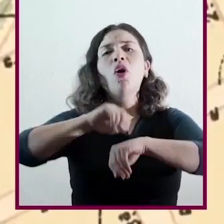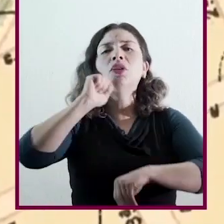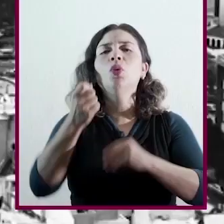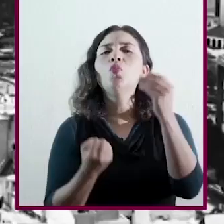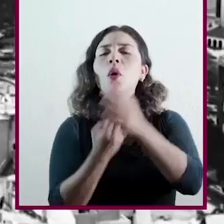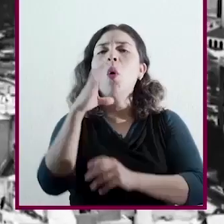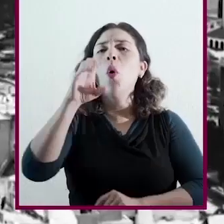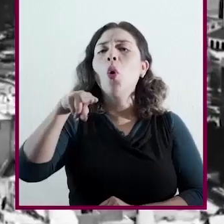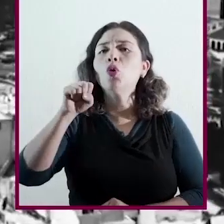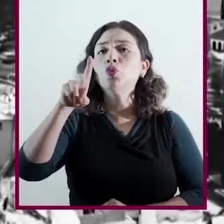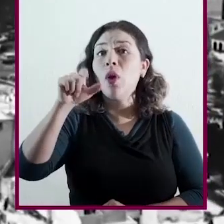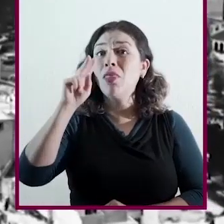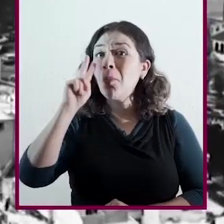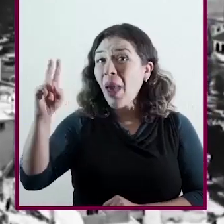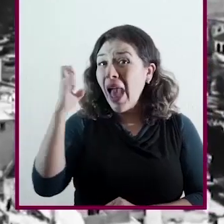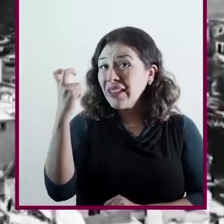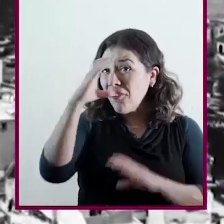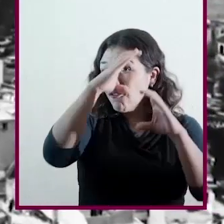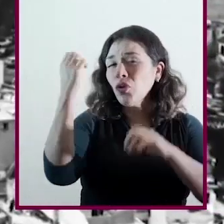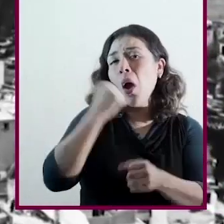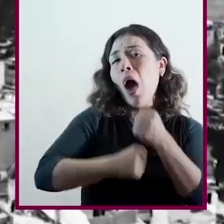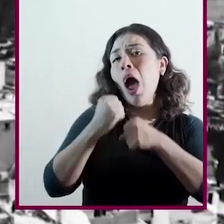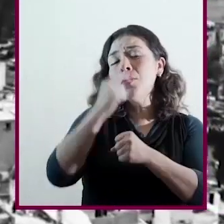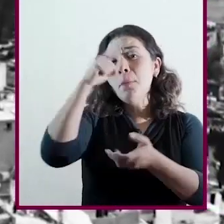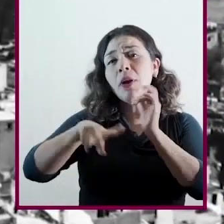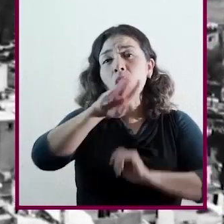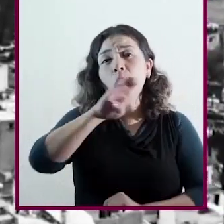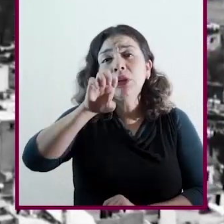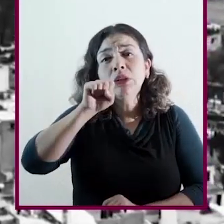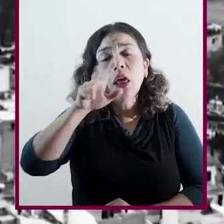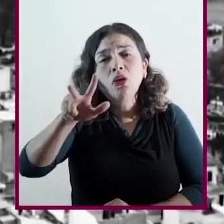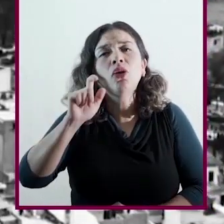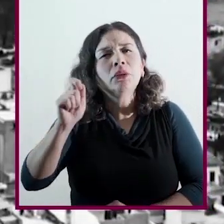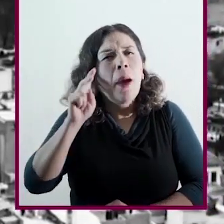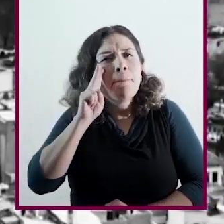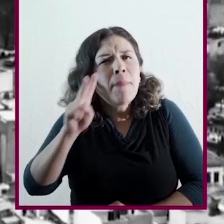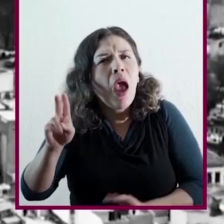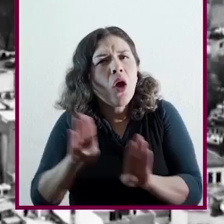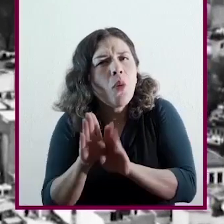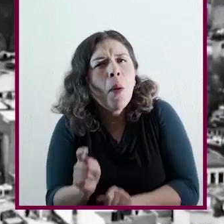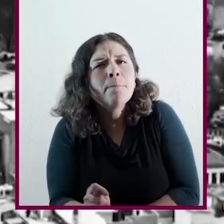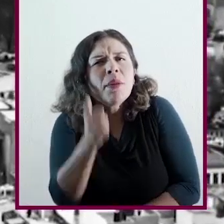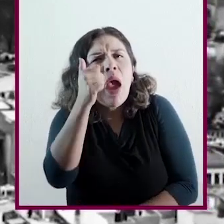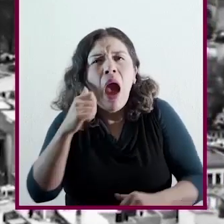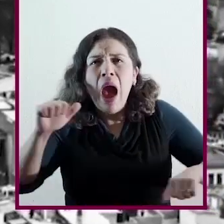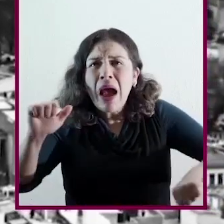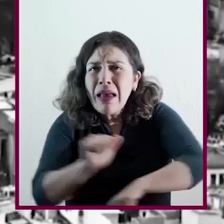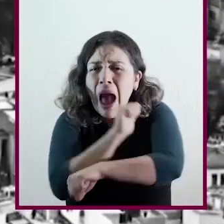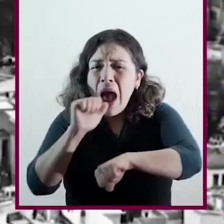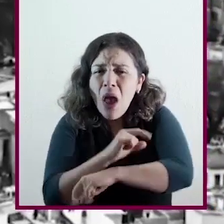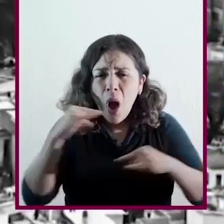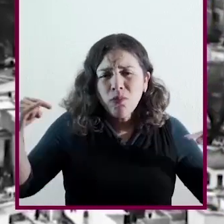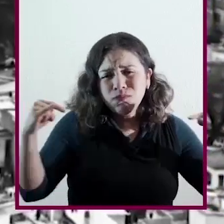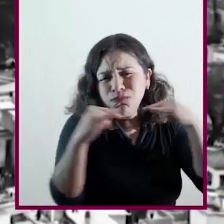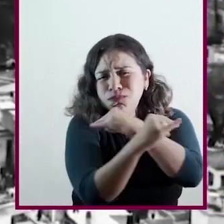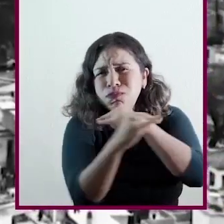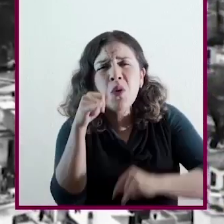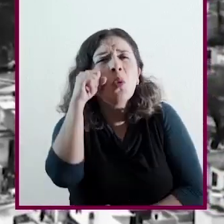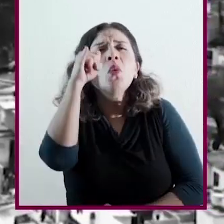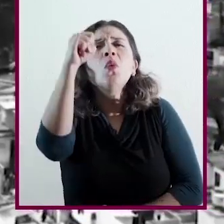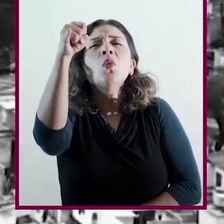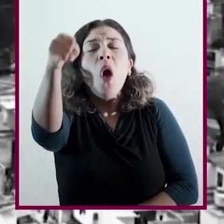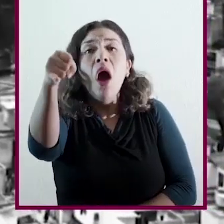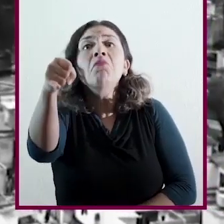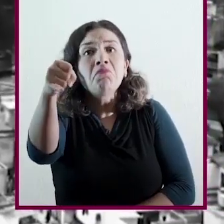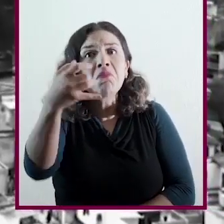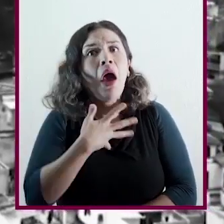Consulado. En esta toma aérea de 1968, apenas se asoman los primeros embotellamientos en un